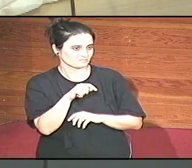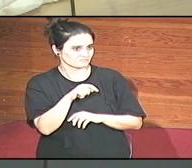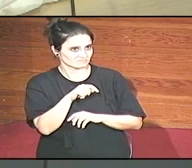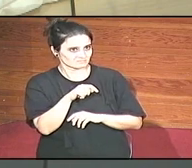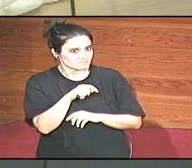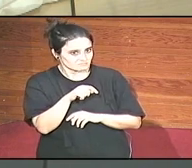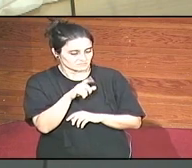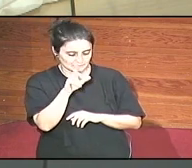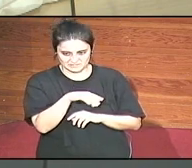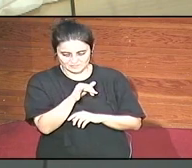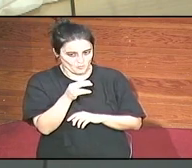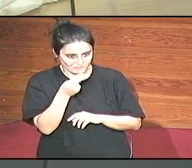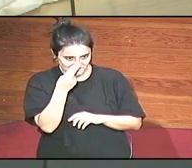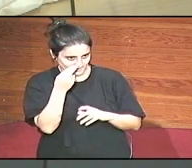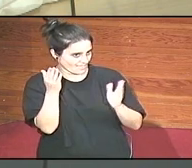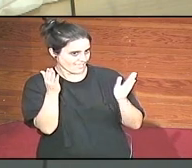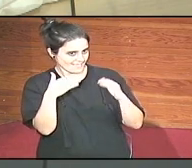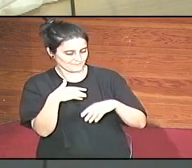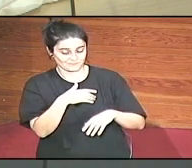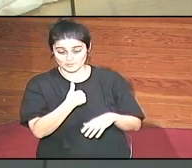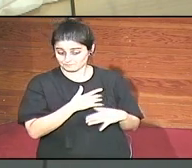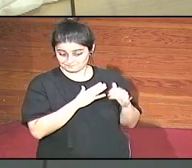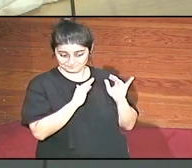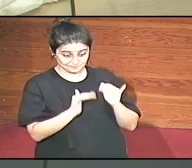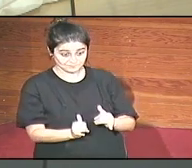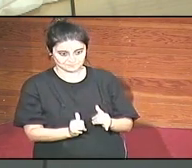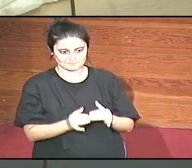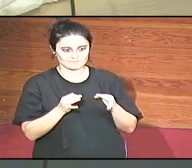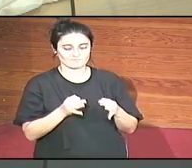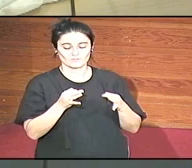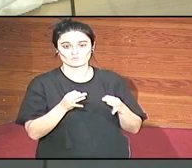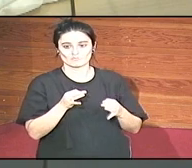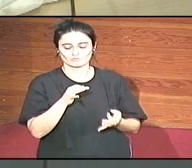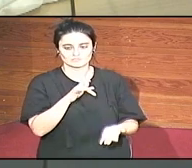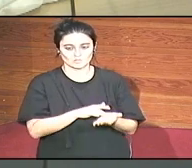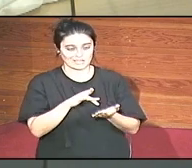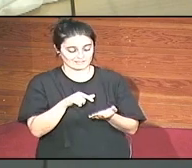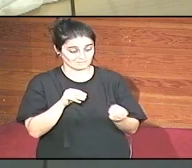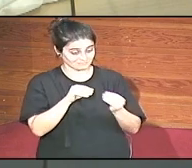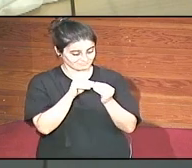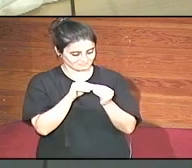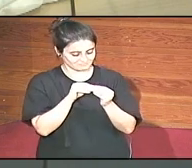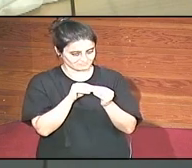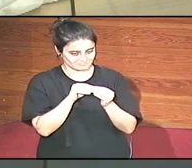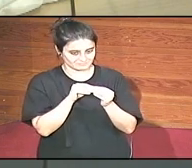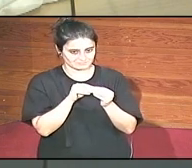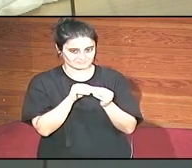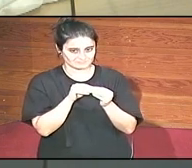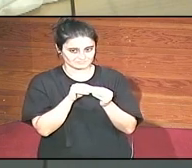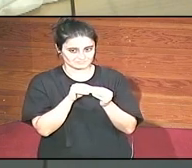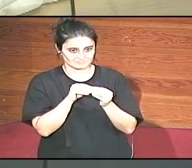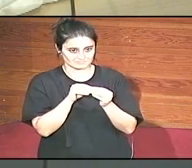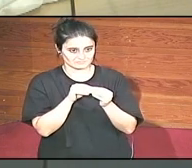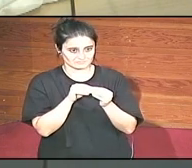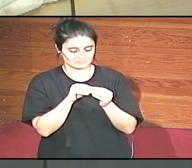absoluto que se tiene la única cuando llegue justo acaban de acabar él se acaba de ver de cerrar el único